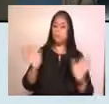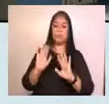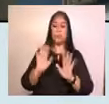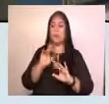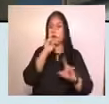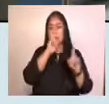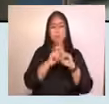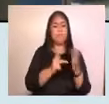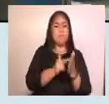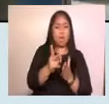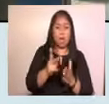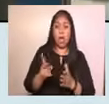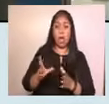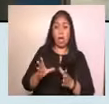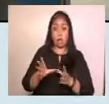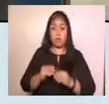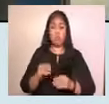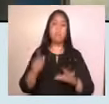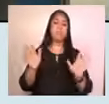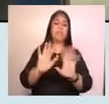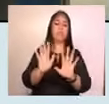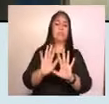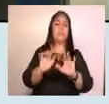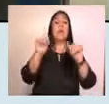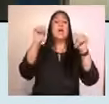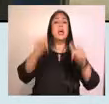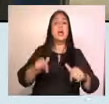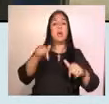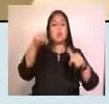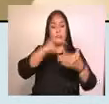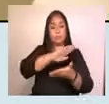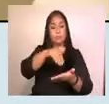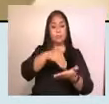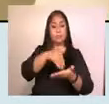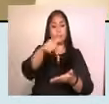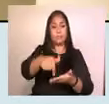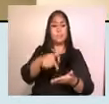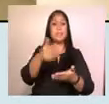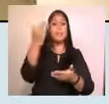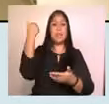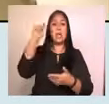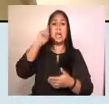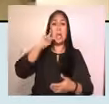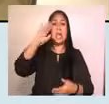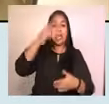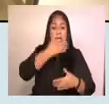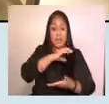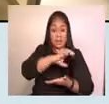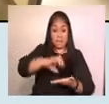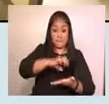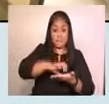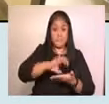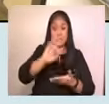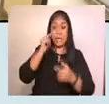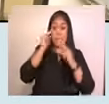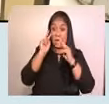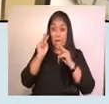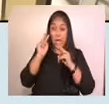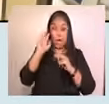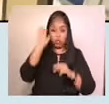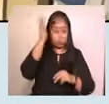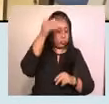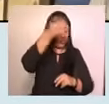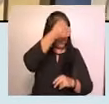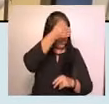violencia. Este era un centro en donde el Estado cerraba los ojos, donde lo que ocurría en